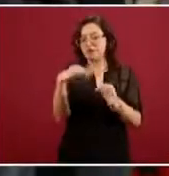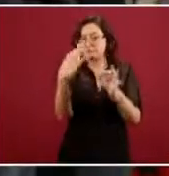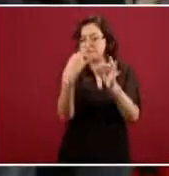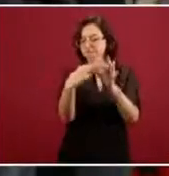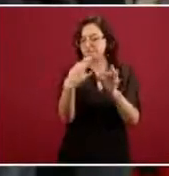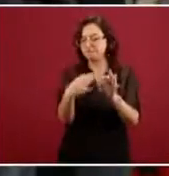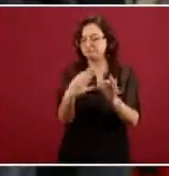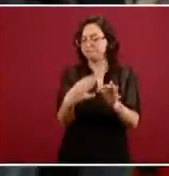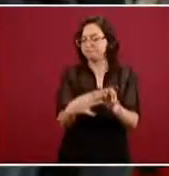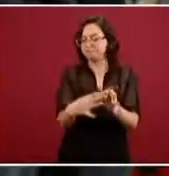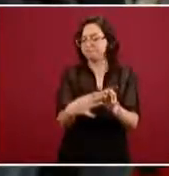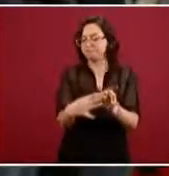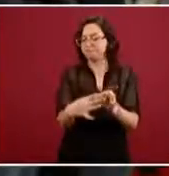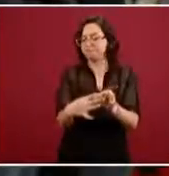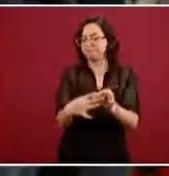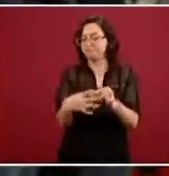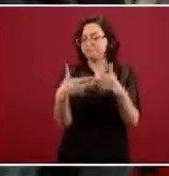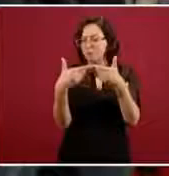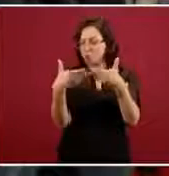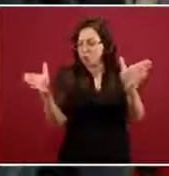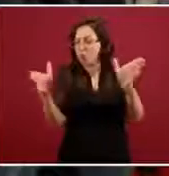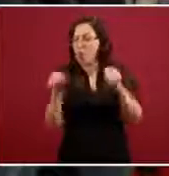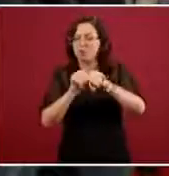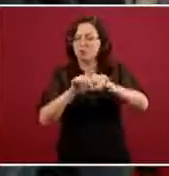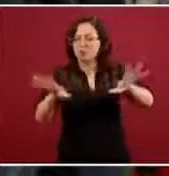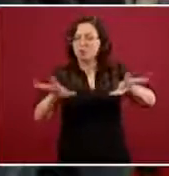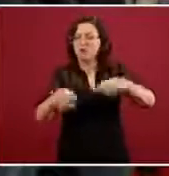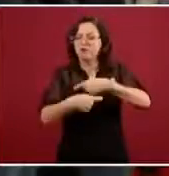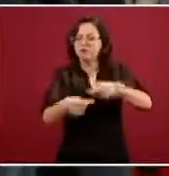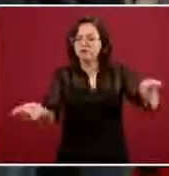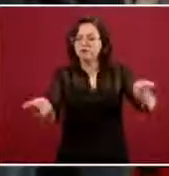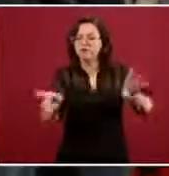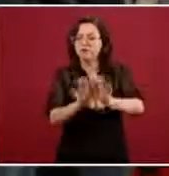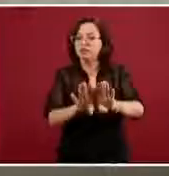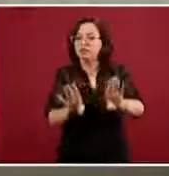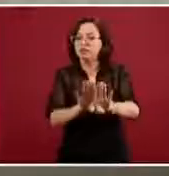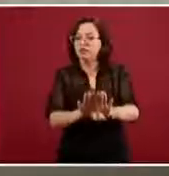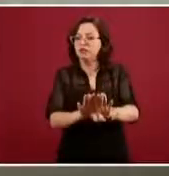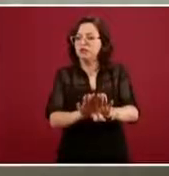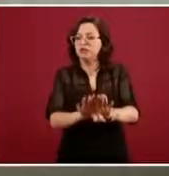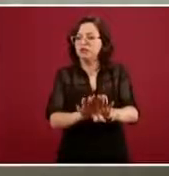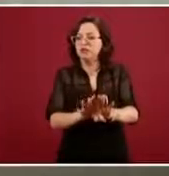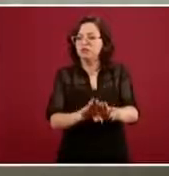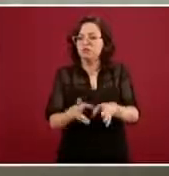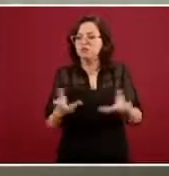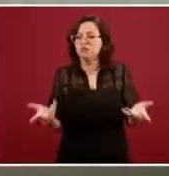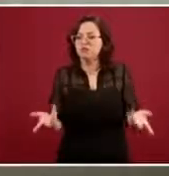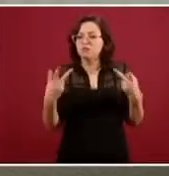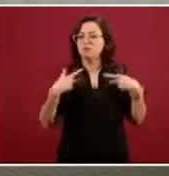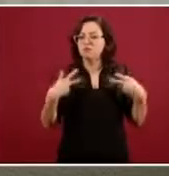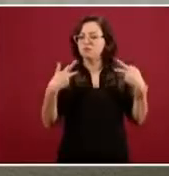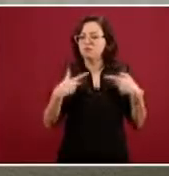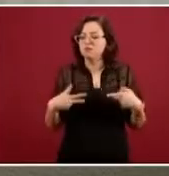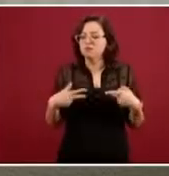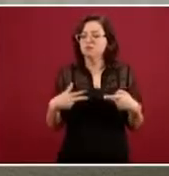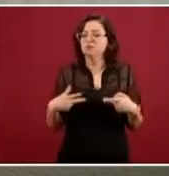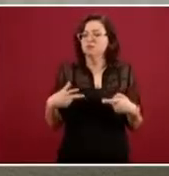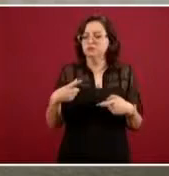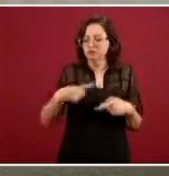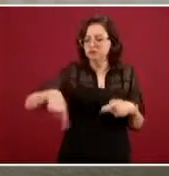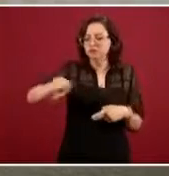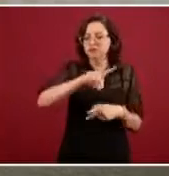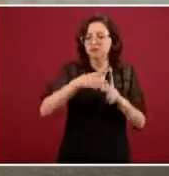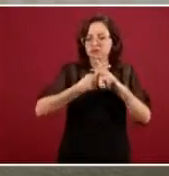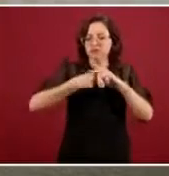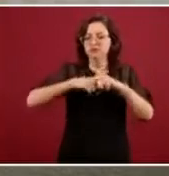haga público, pero ¿cómo se va a difundir? ¿Cómo se les va a hacer presente a la gente que va a entrar en primera línea o